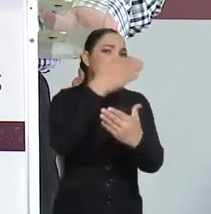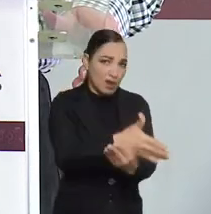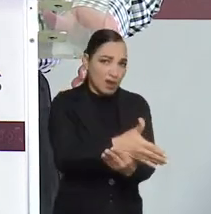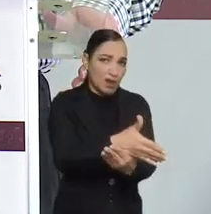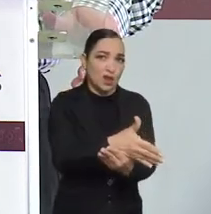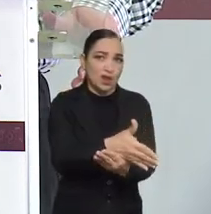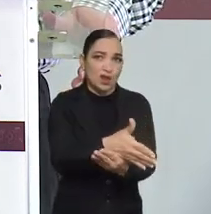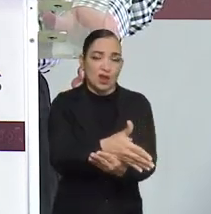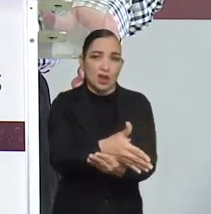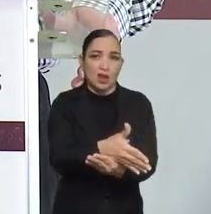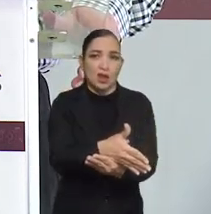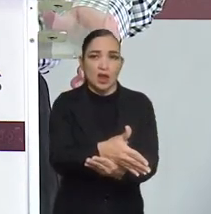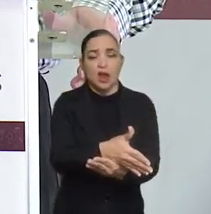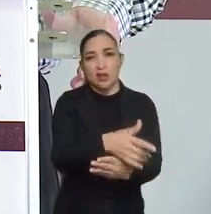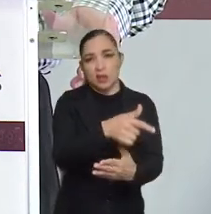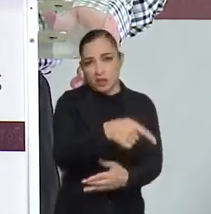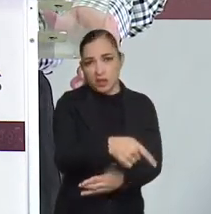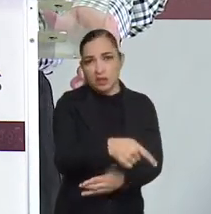se acudió ahí